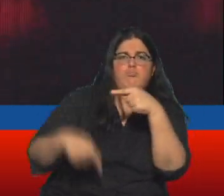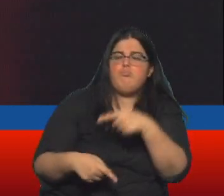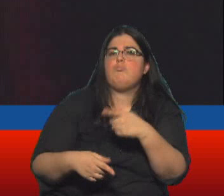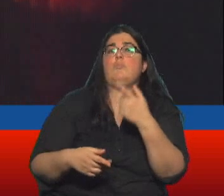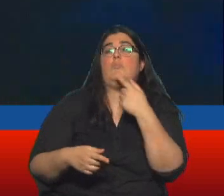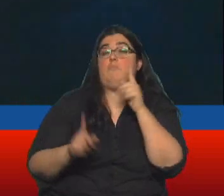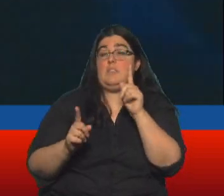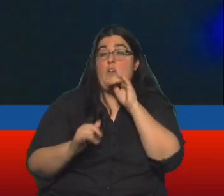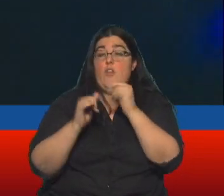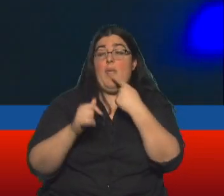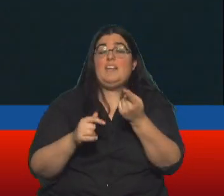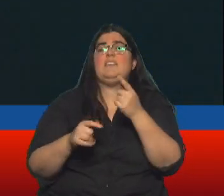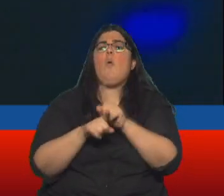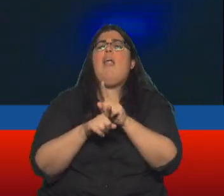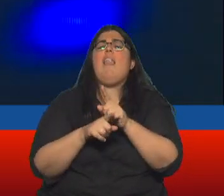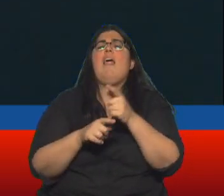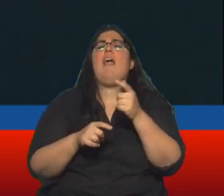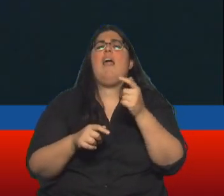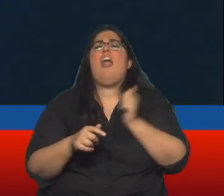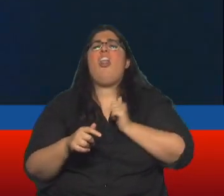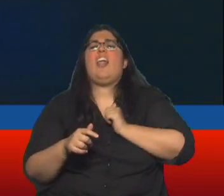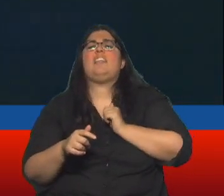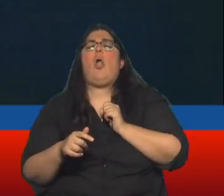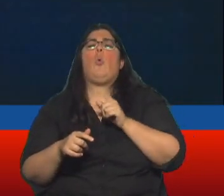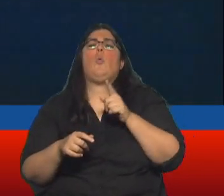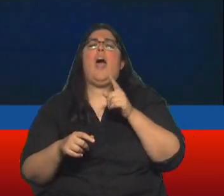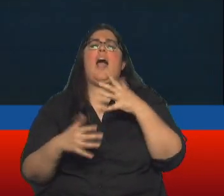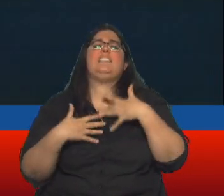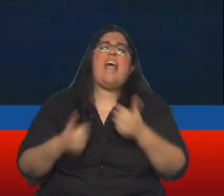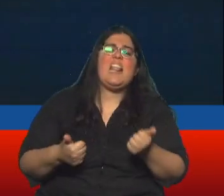de, como decía el informe, dictadura sanitaria, que en algunos casos